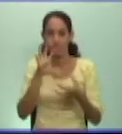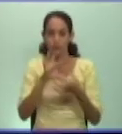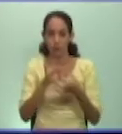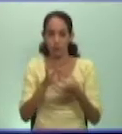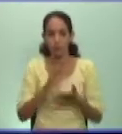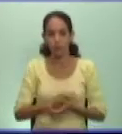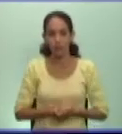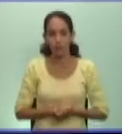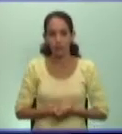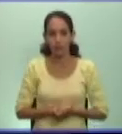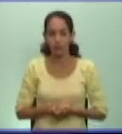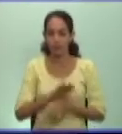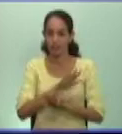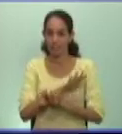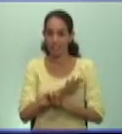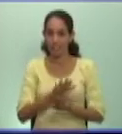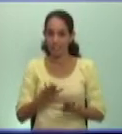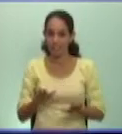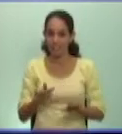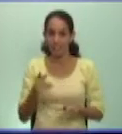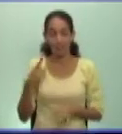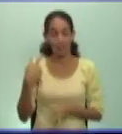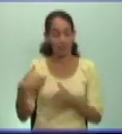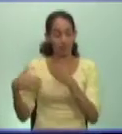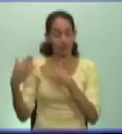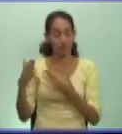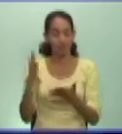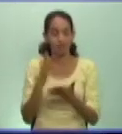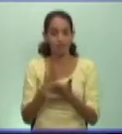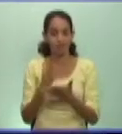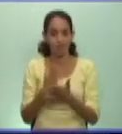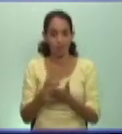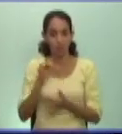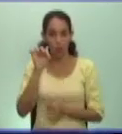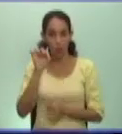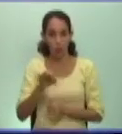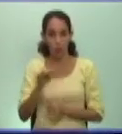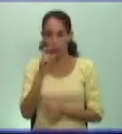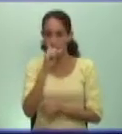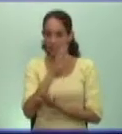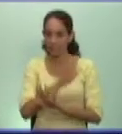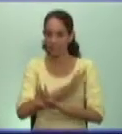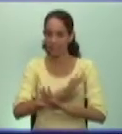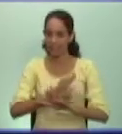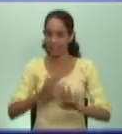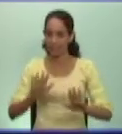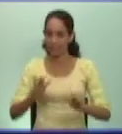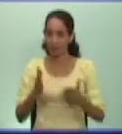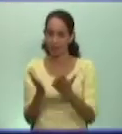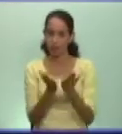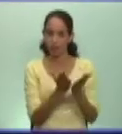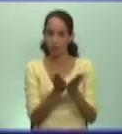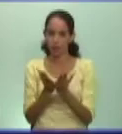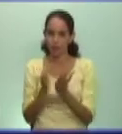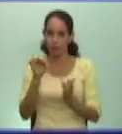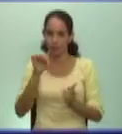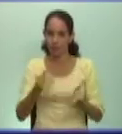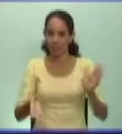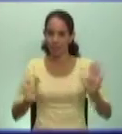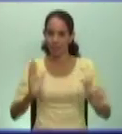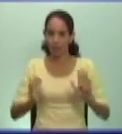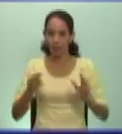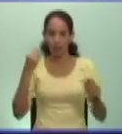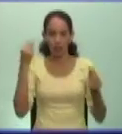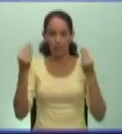ya lo habíamos anunciado la clase anterior, nosotros hoy vamos a culminar todo lo que es el estudio de este periodo que hemos